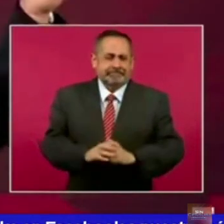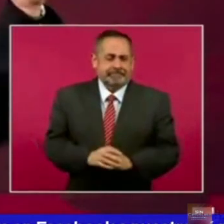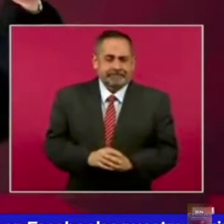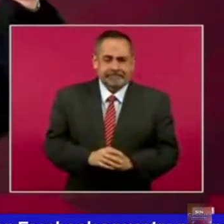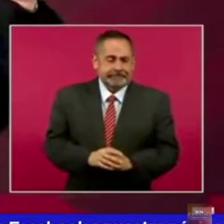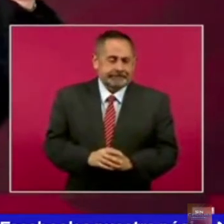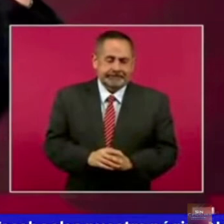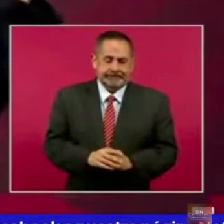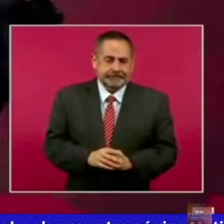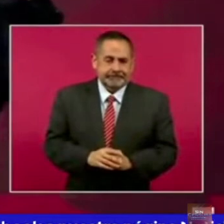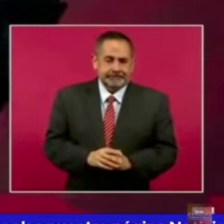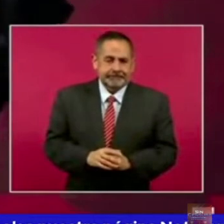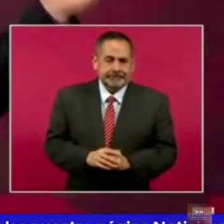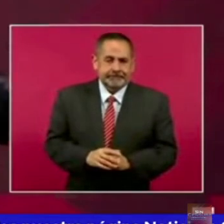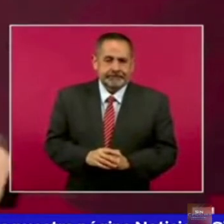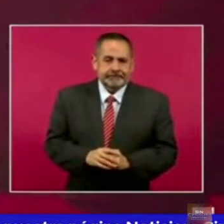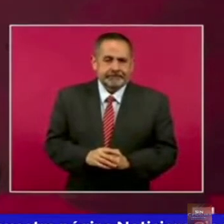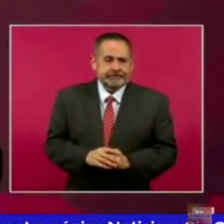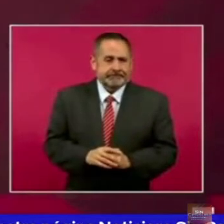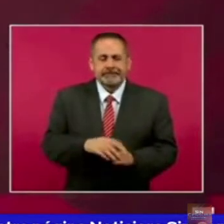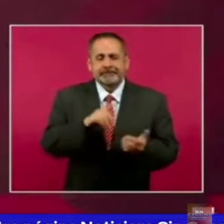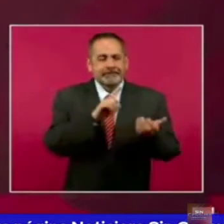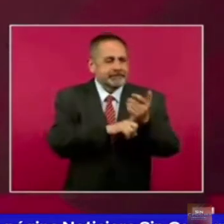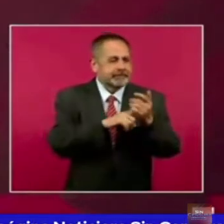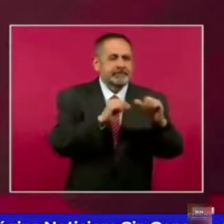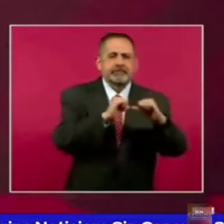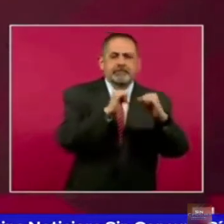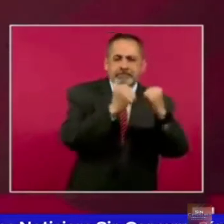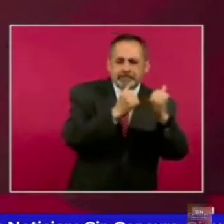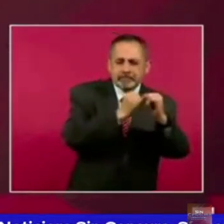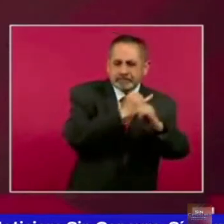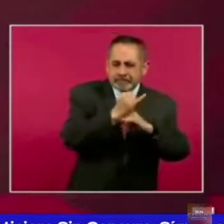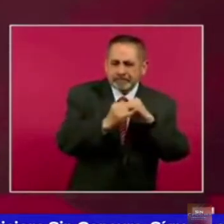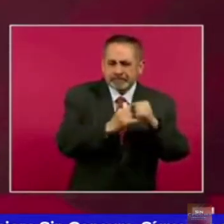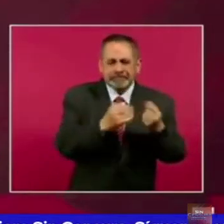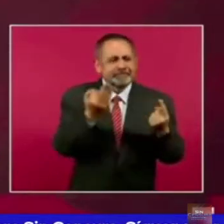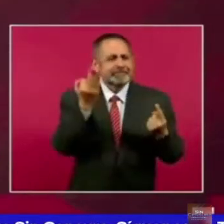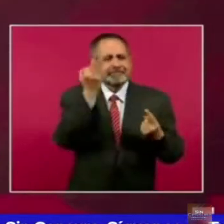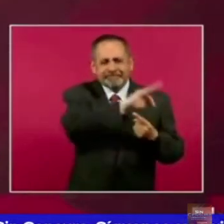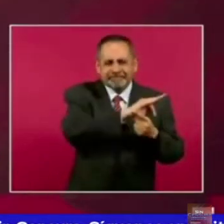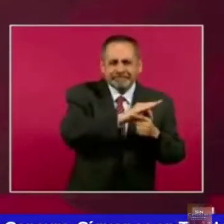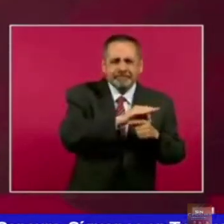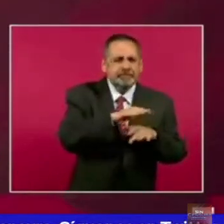Esto pasa en las finanzas, ¿no? Organismos